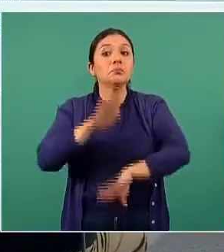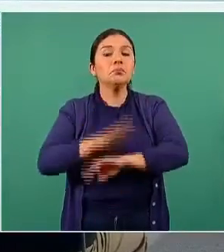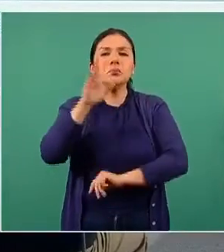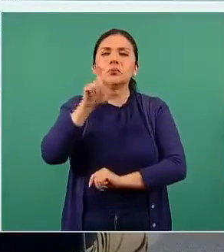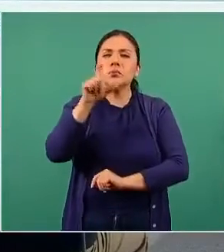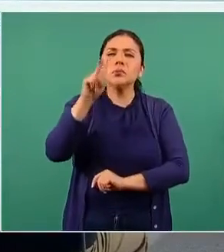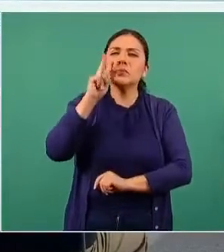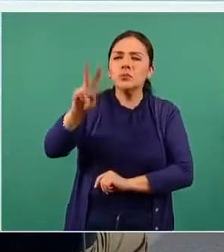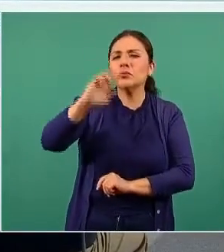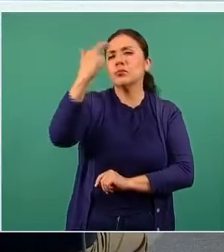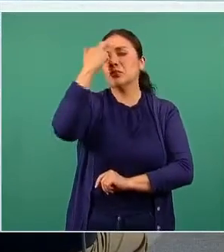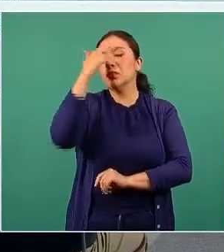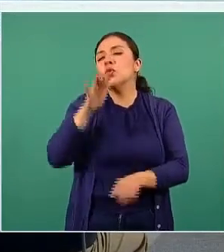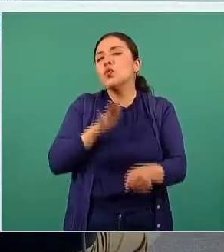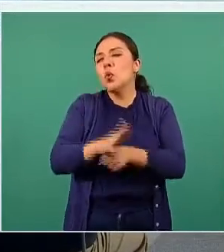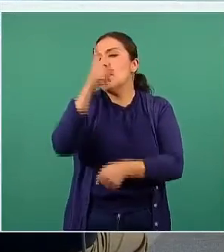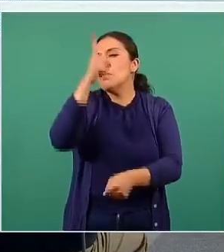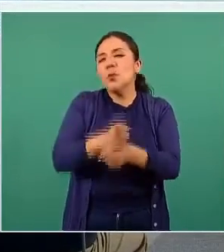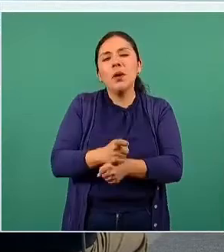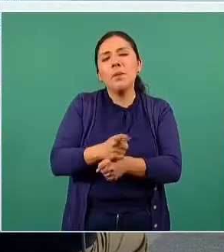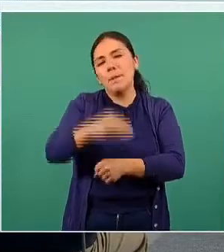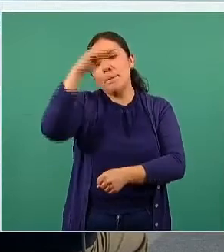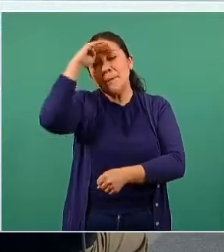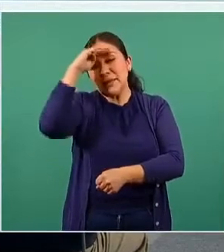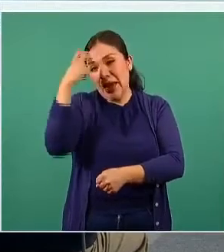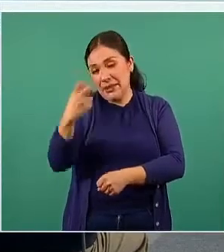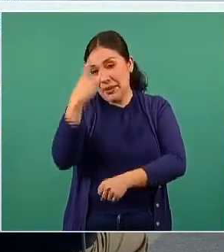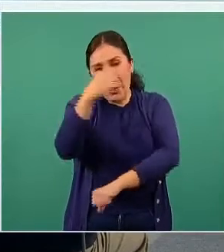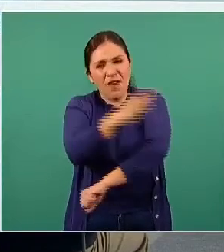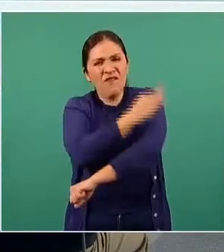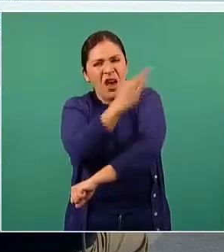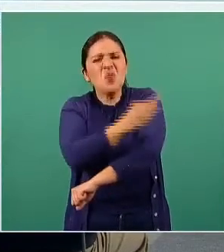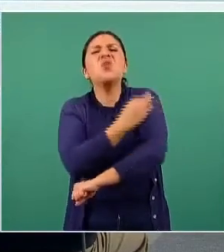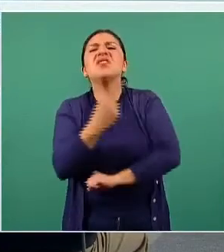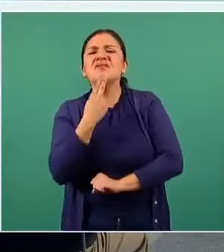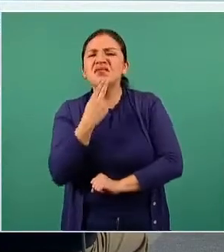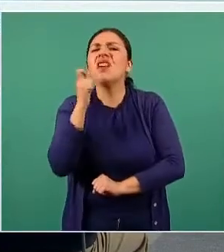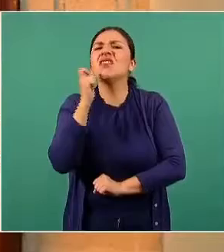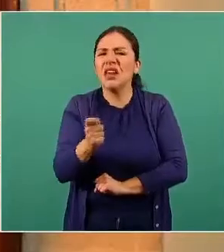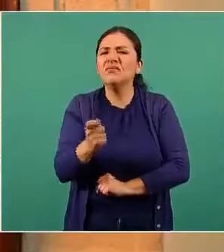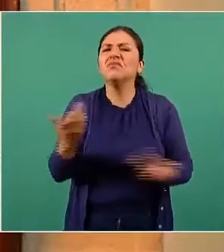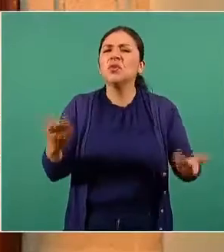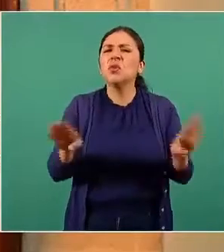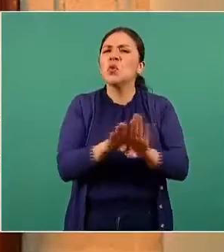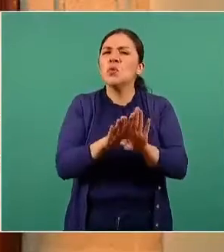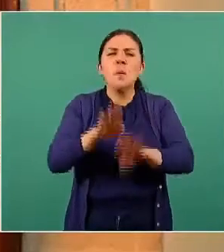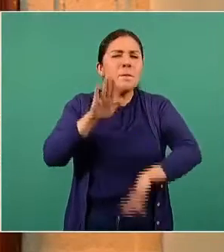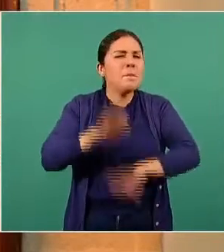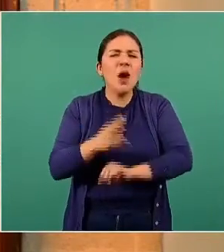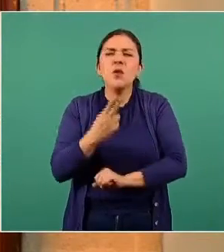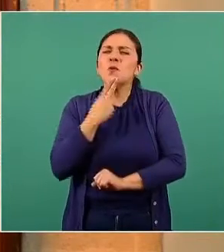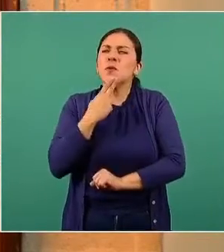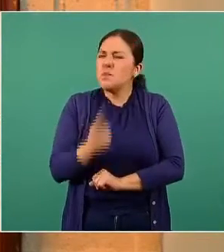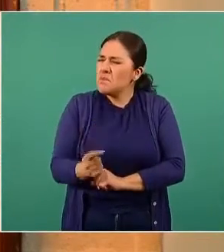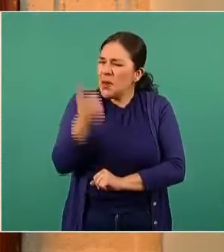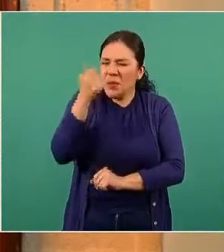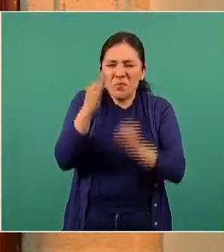cuando recordamos que el principal efecto esperado de la vacuna, y por lo tanto el mayor objetivo que se